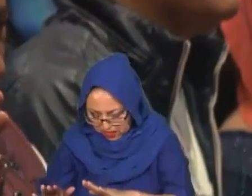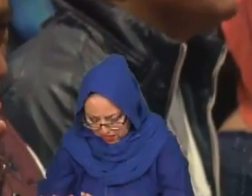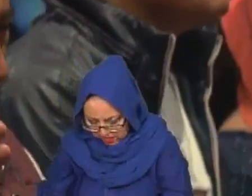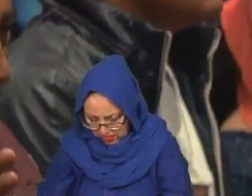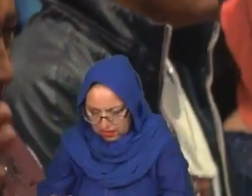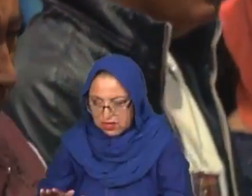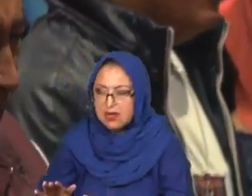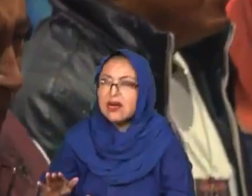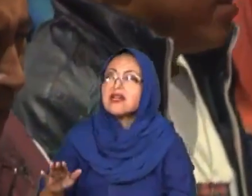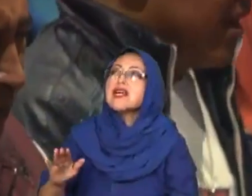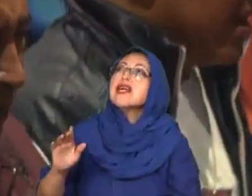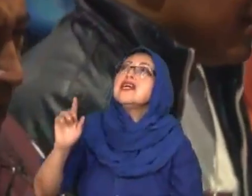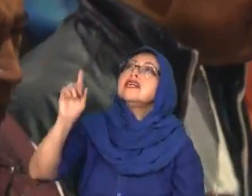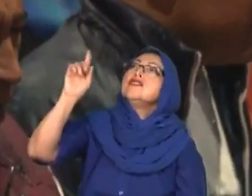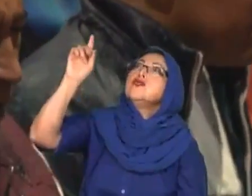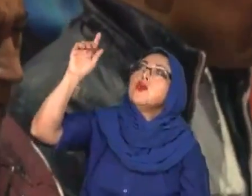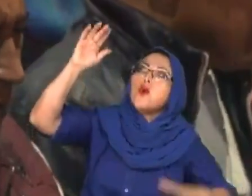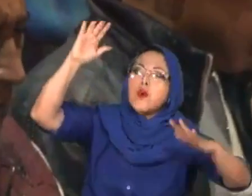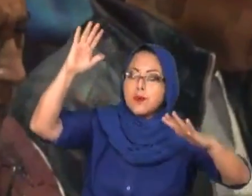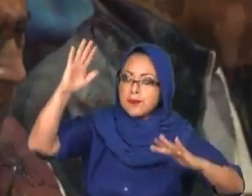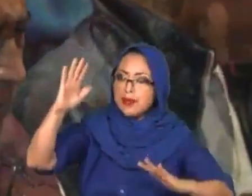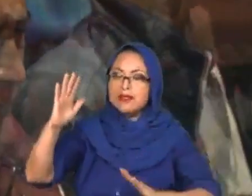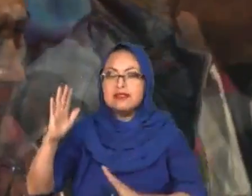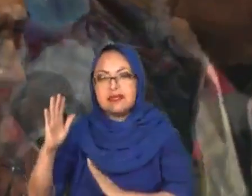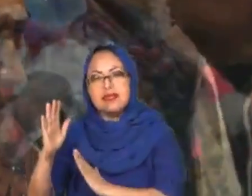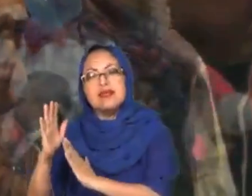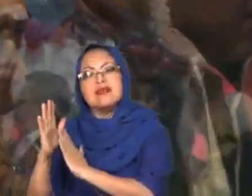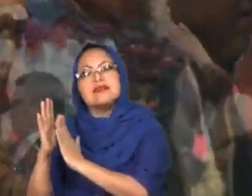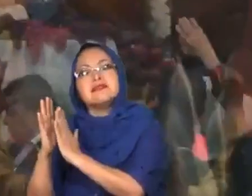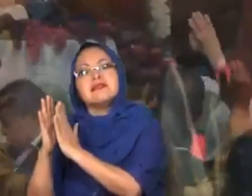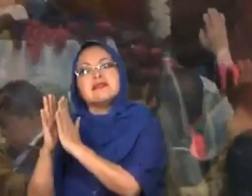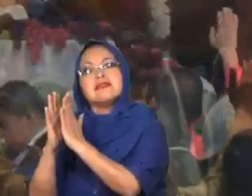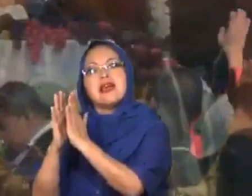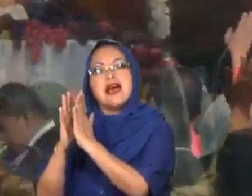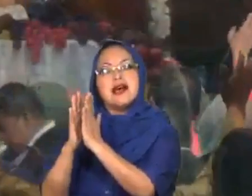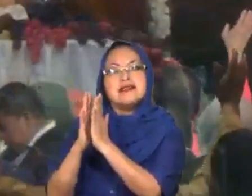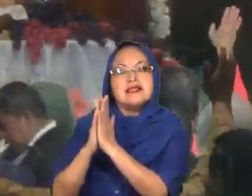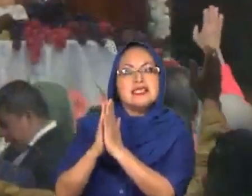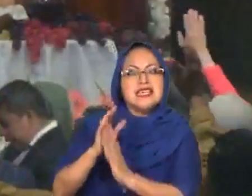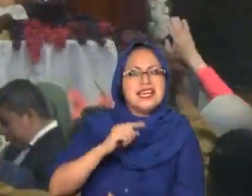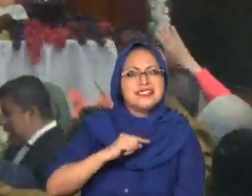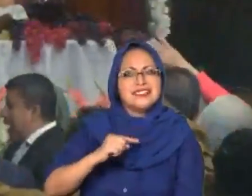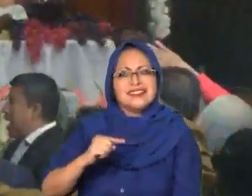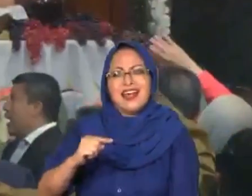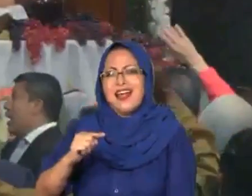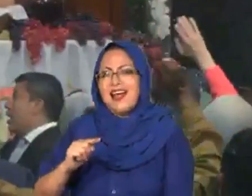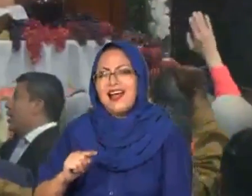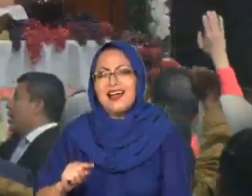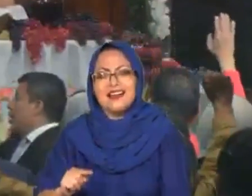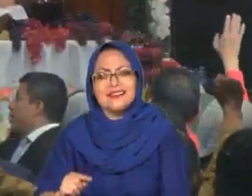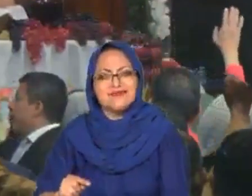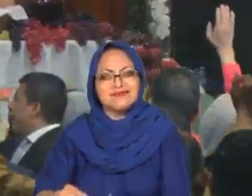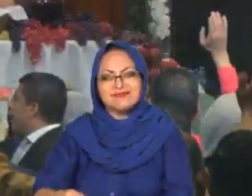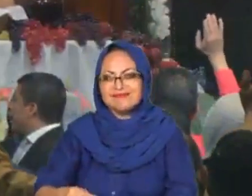adorar al santo lugar y así